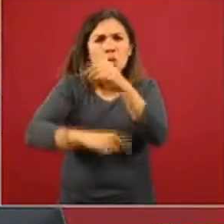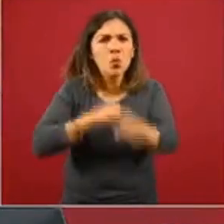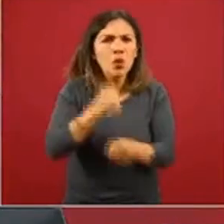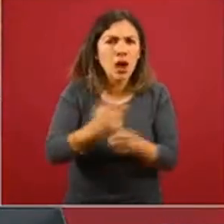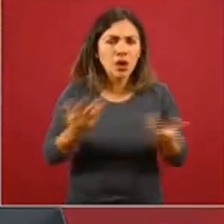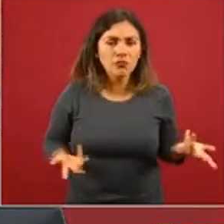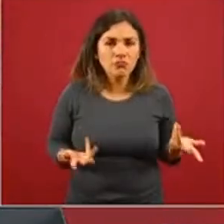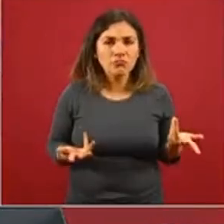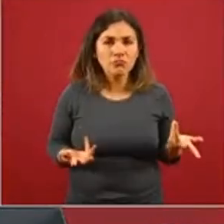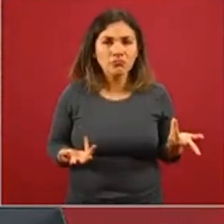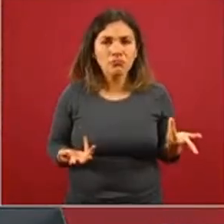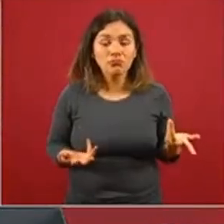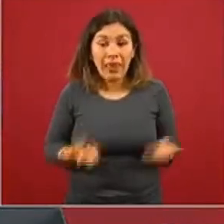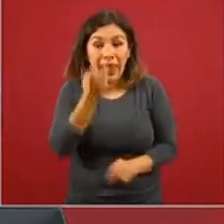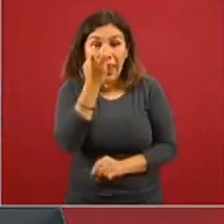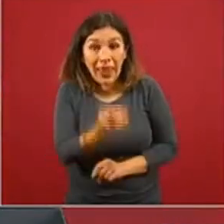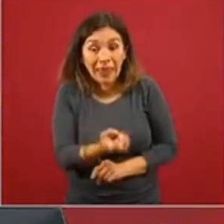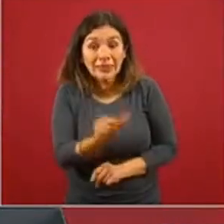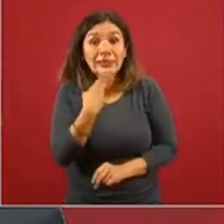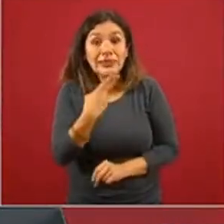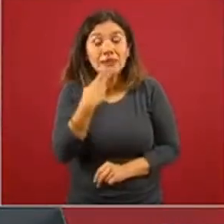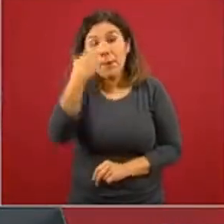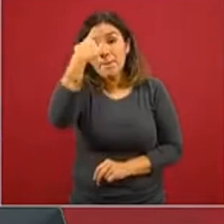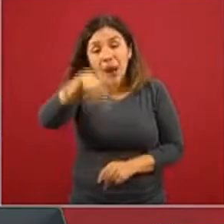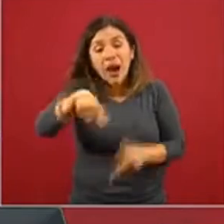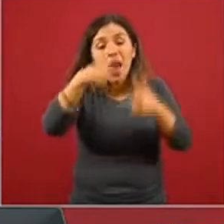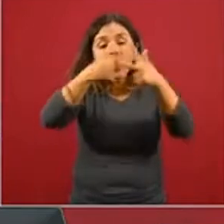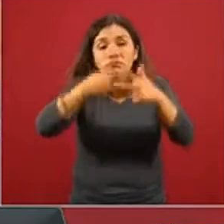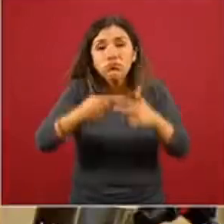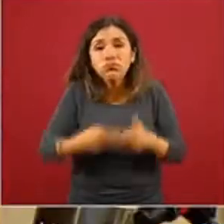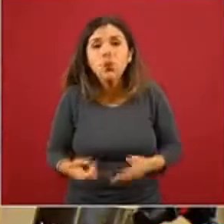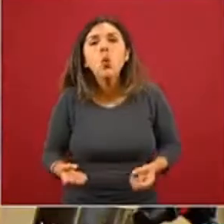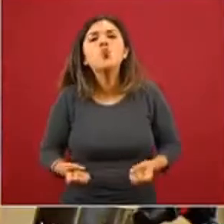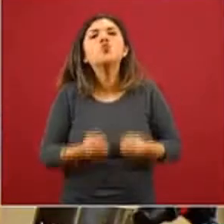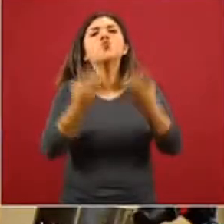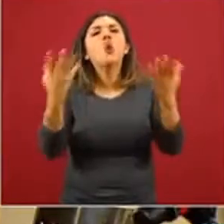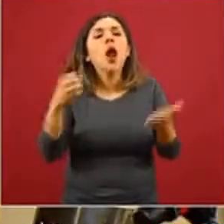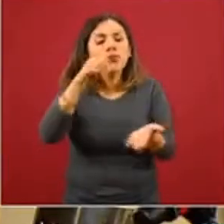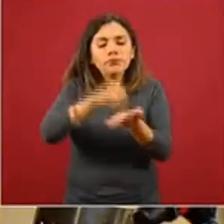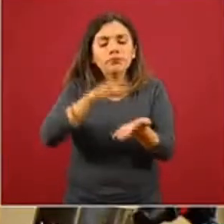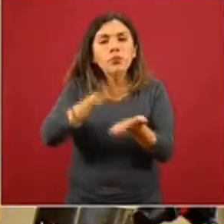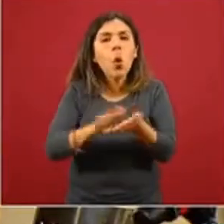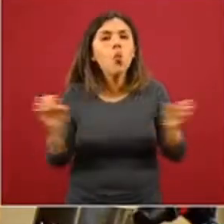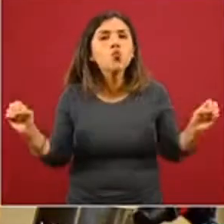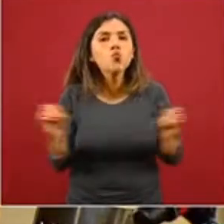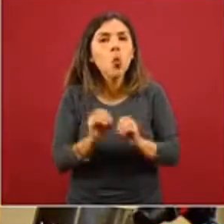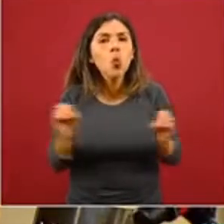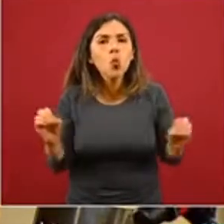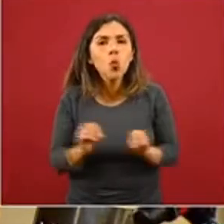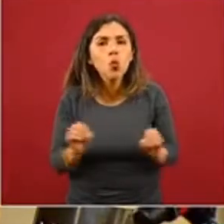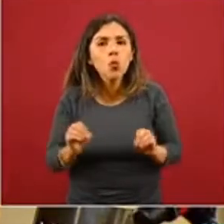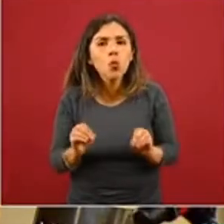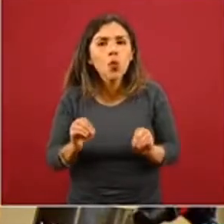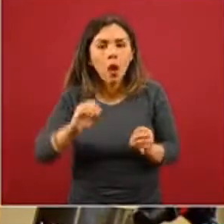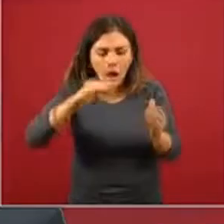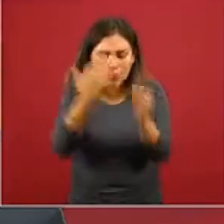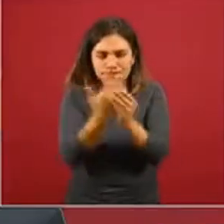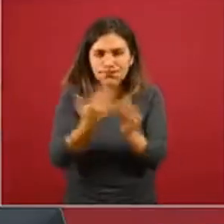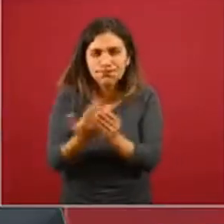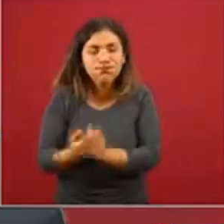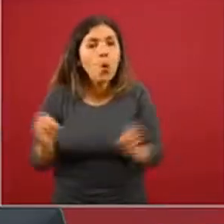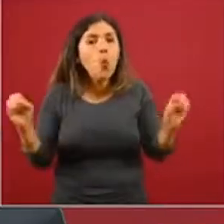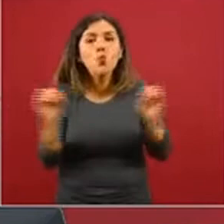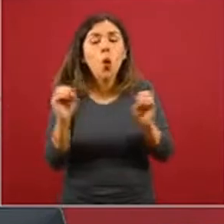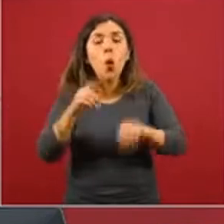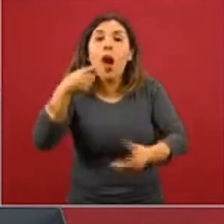año. Esto es para estimar cuál es la carga no registrada o no documentada